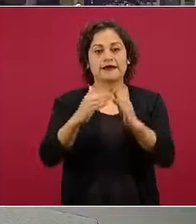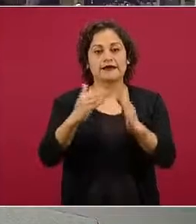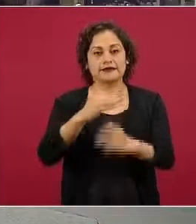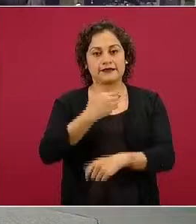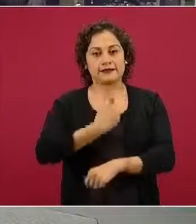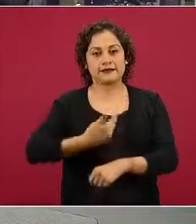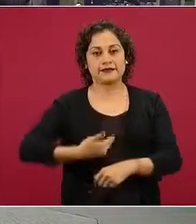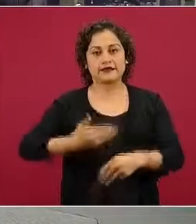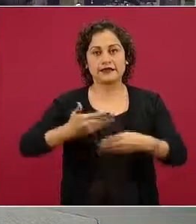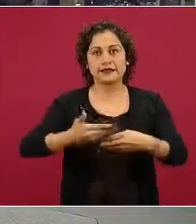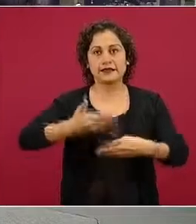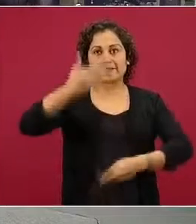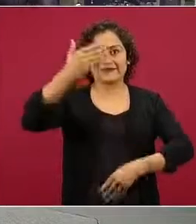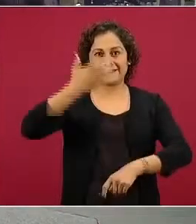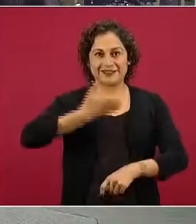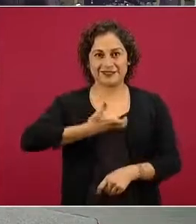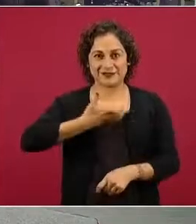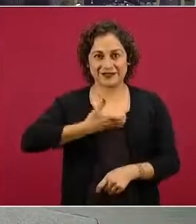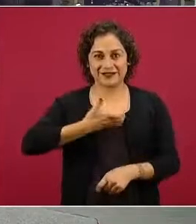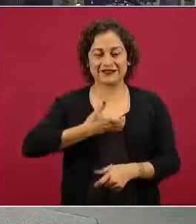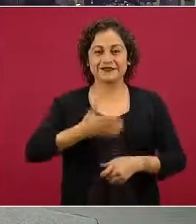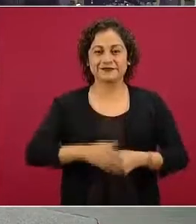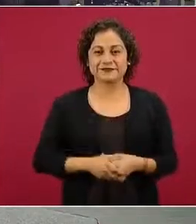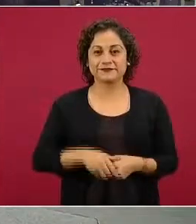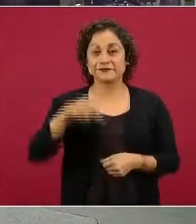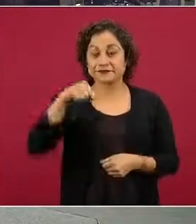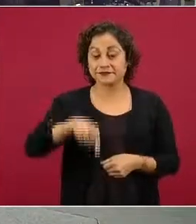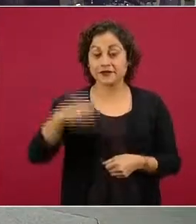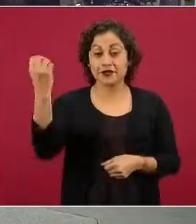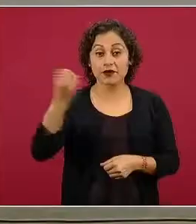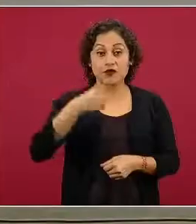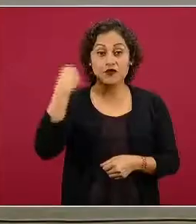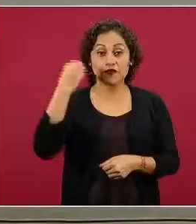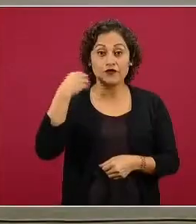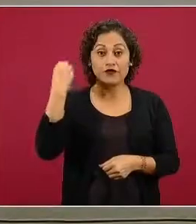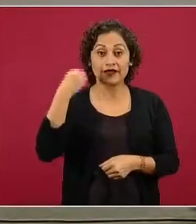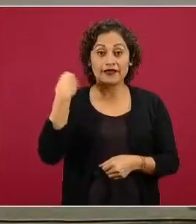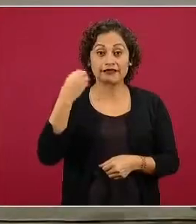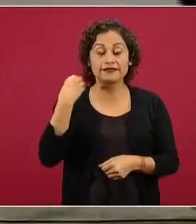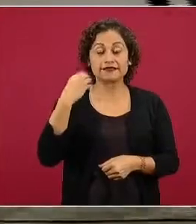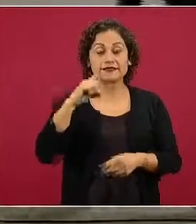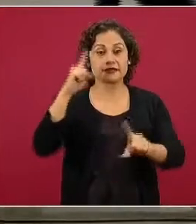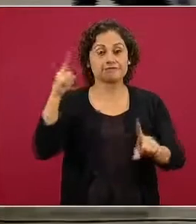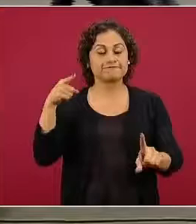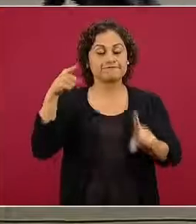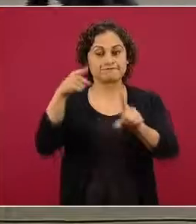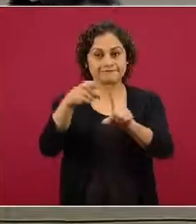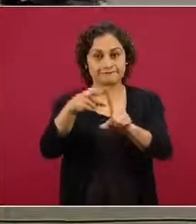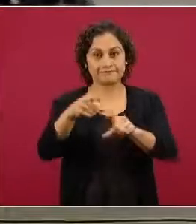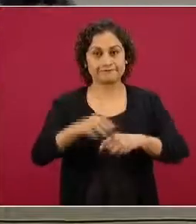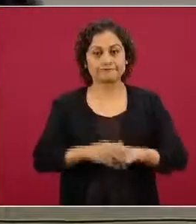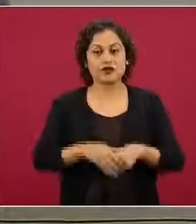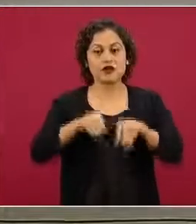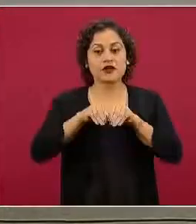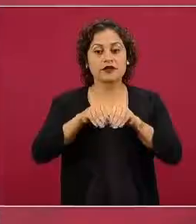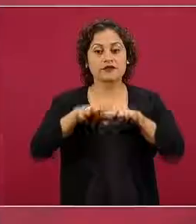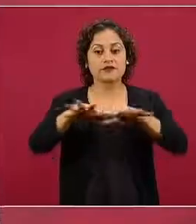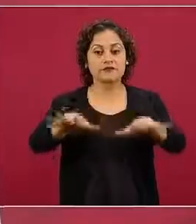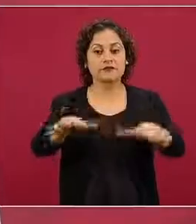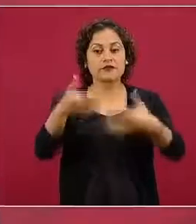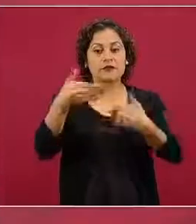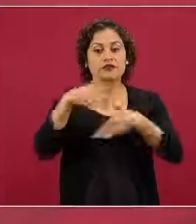de nuestro país, en la conferencia de prensa para informar a la